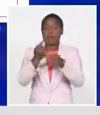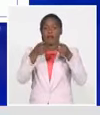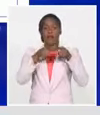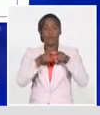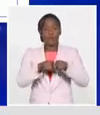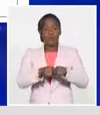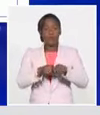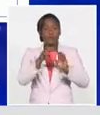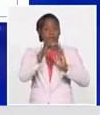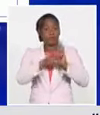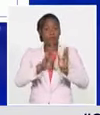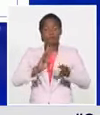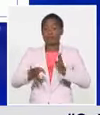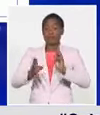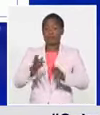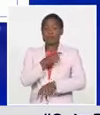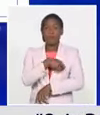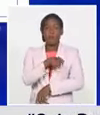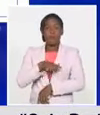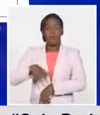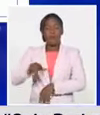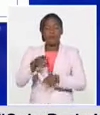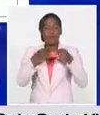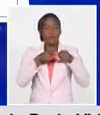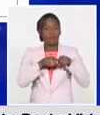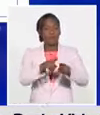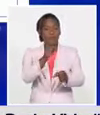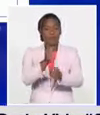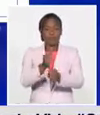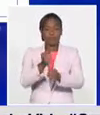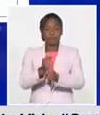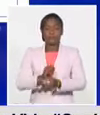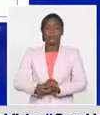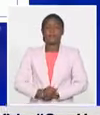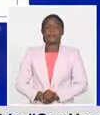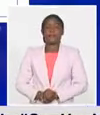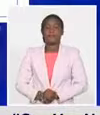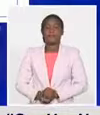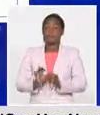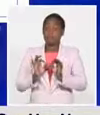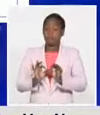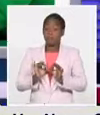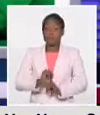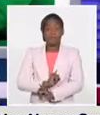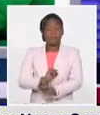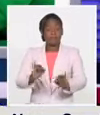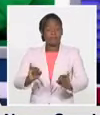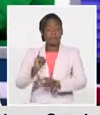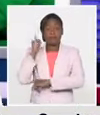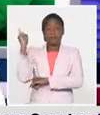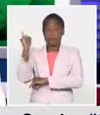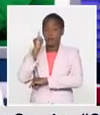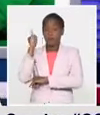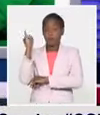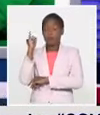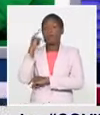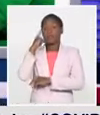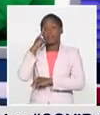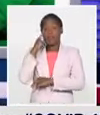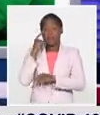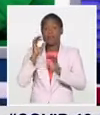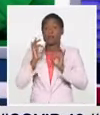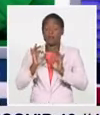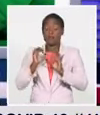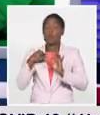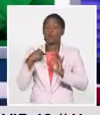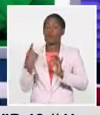se vienen adoptando. Hasta aquí nuestra información, la situación internacional, creo que hay bastante